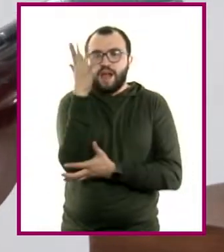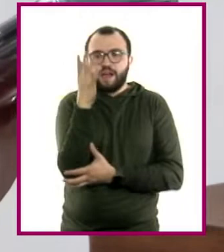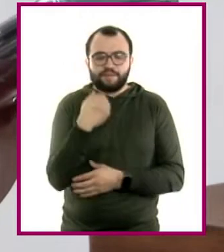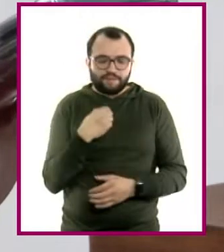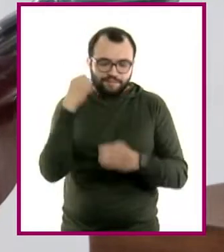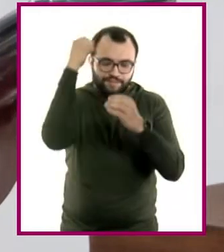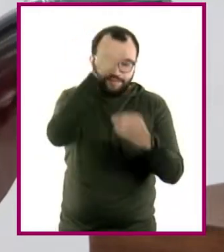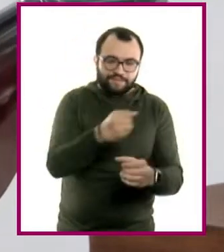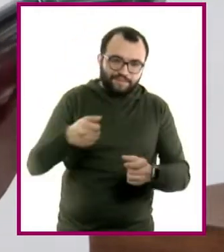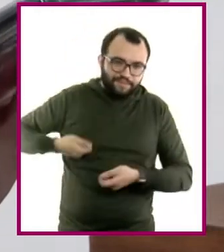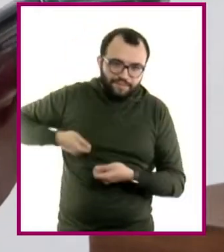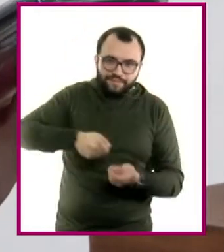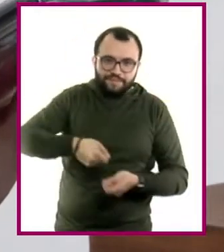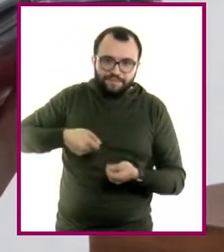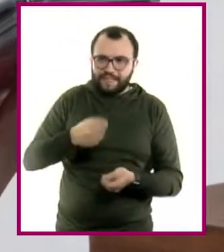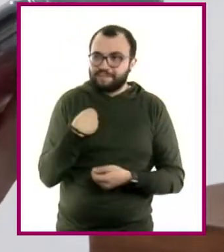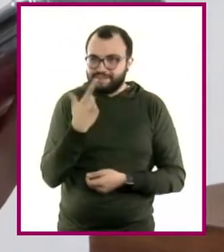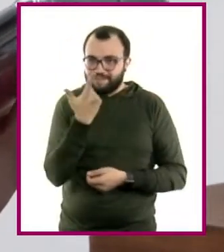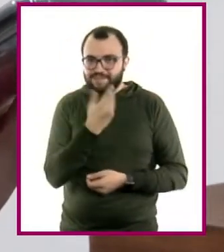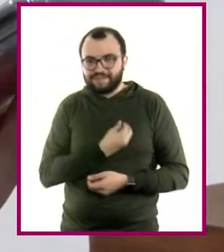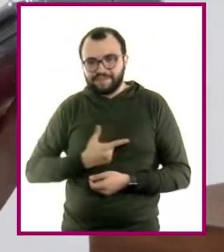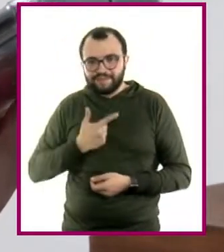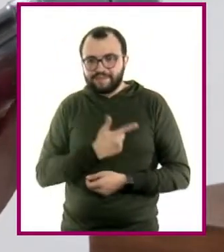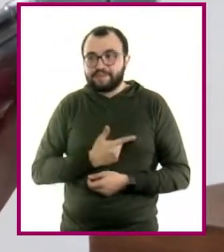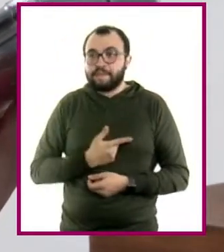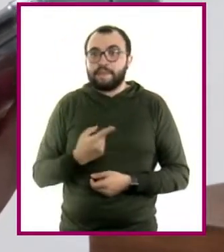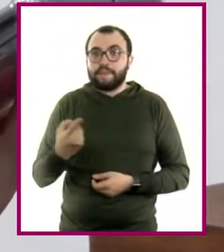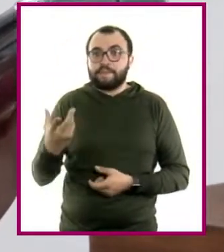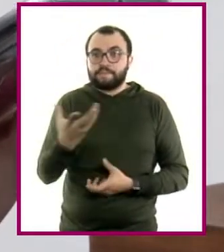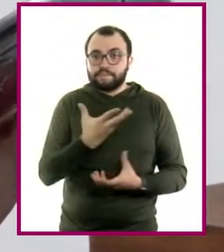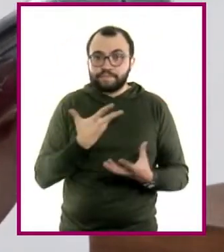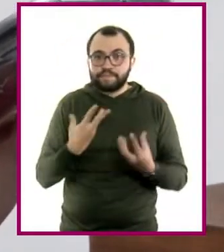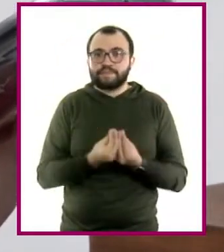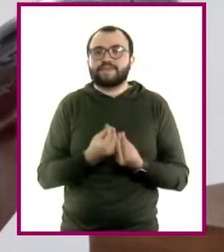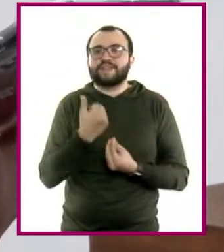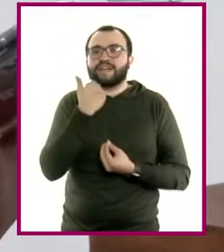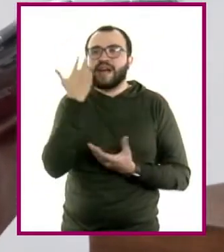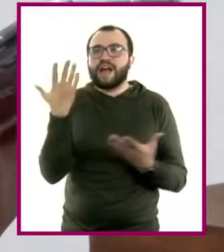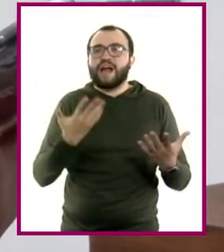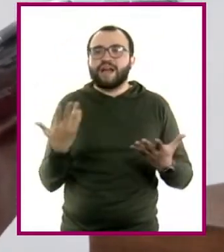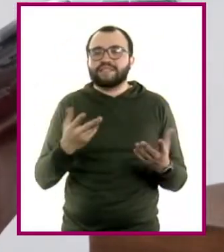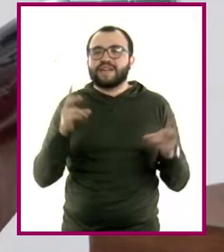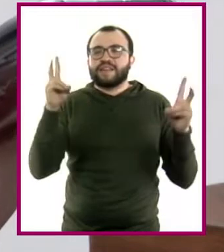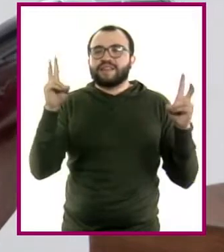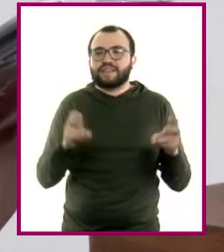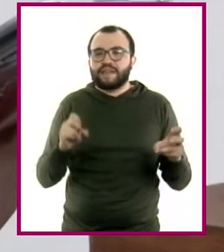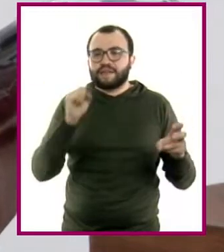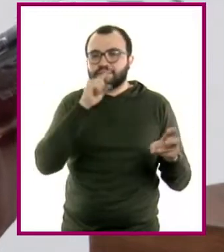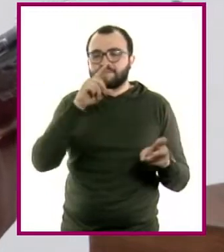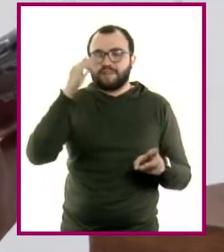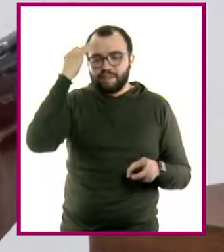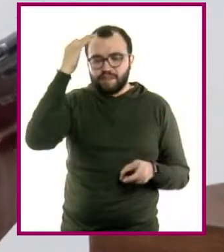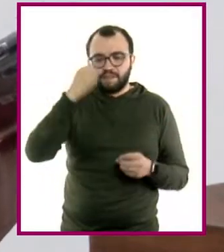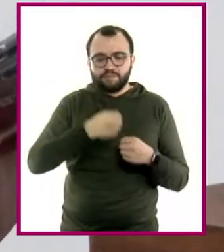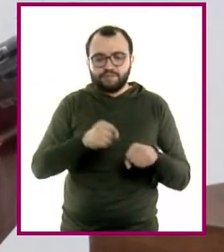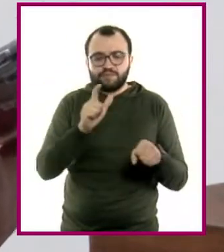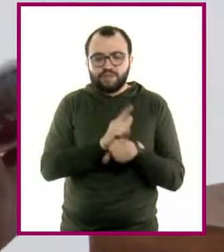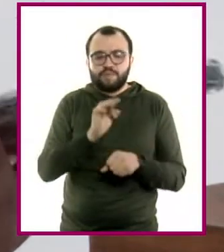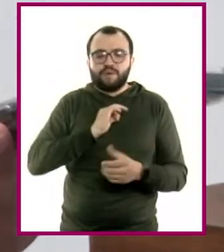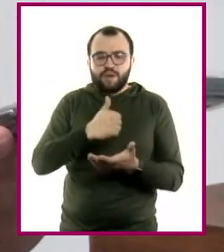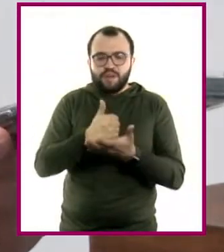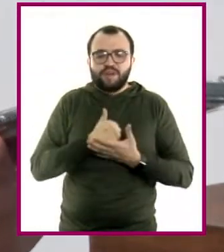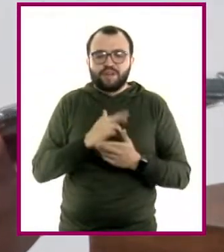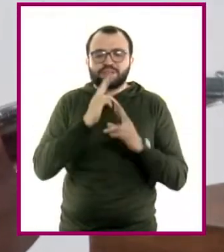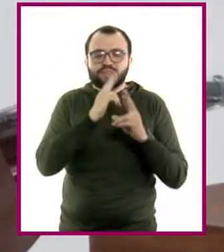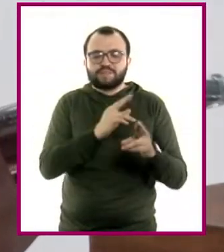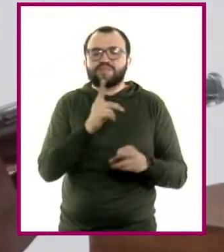mucho gusto. Oye, Alfredo, Mireya y yo vamos a hacer un tema en nuestro tiempo social. ¿Nos puedes ayudar respondiendo